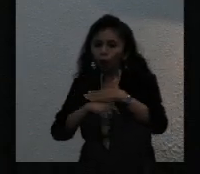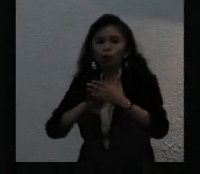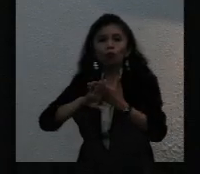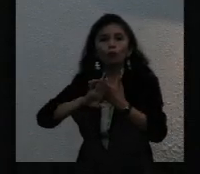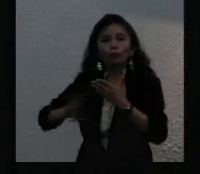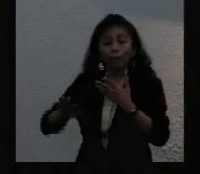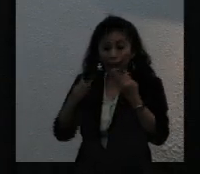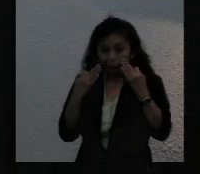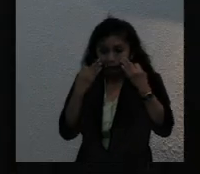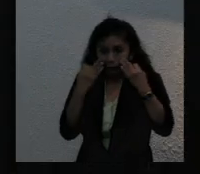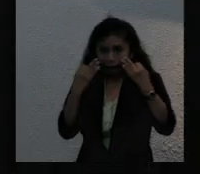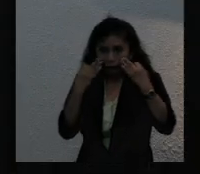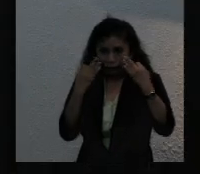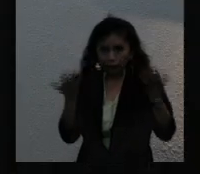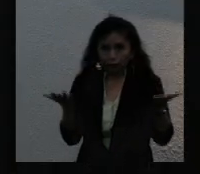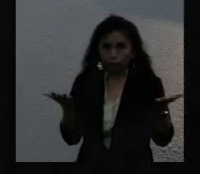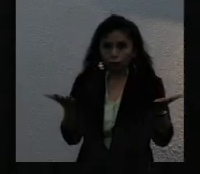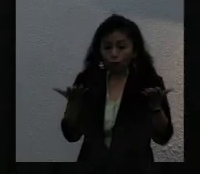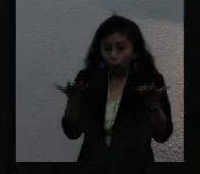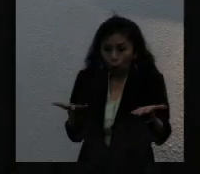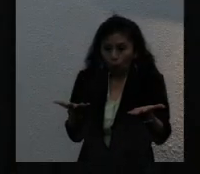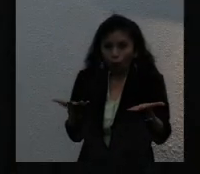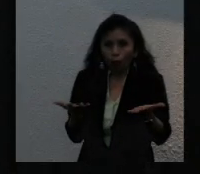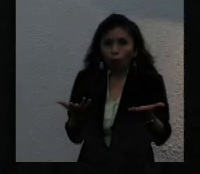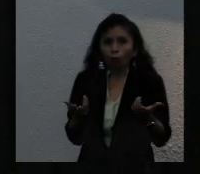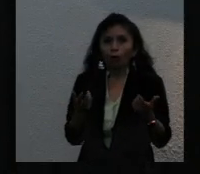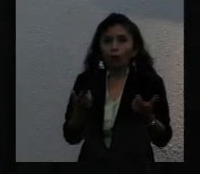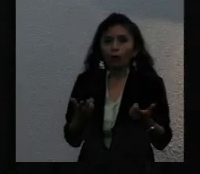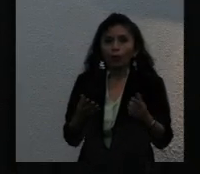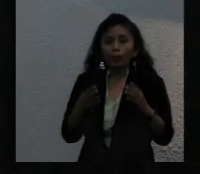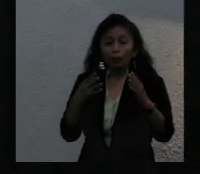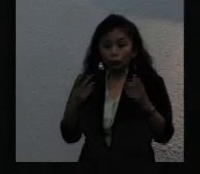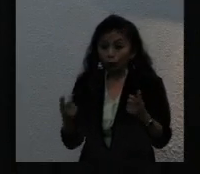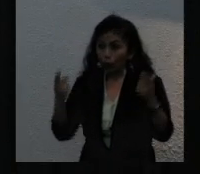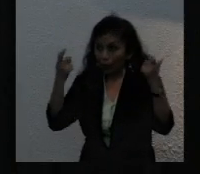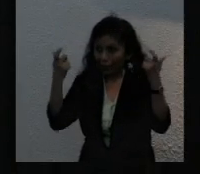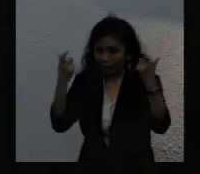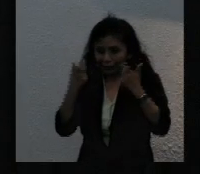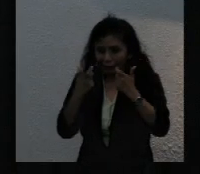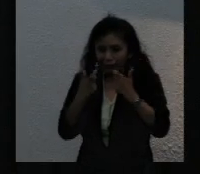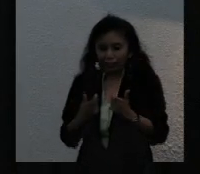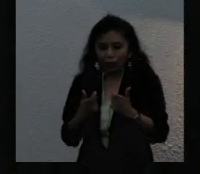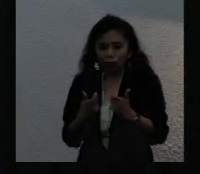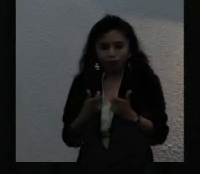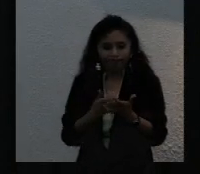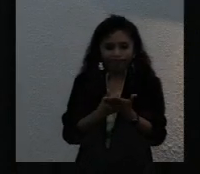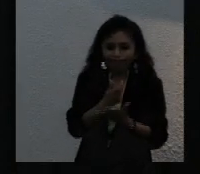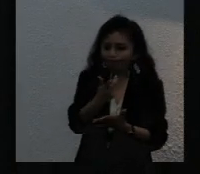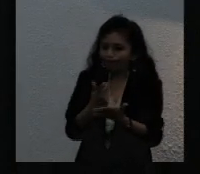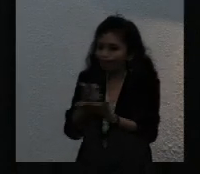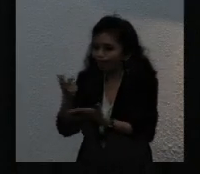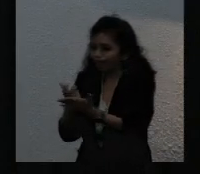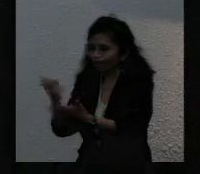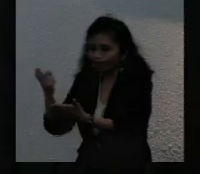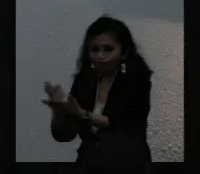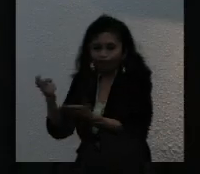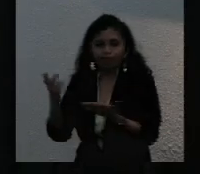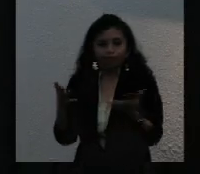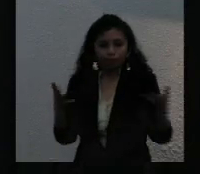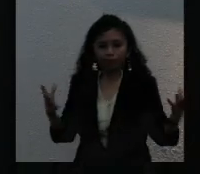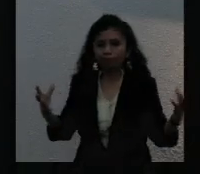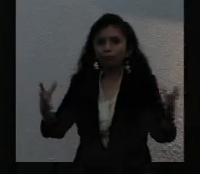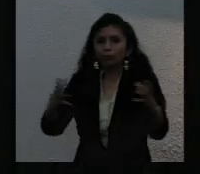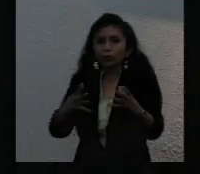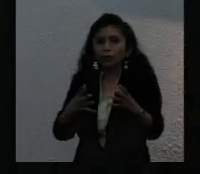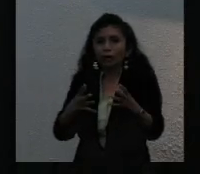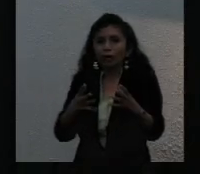ser testigos de cómo, con esa fórmula, los recursos del pueblo alcanzan para más y se convierte